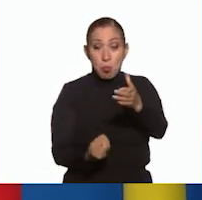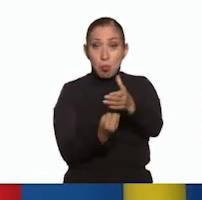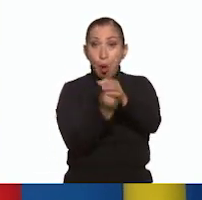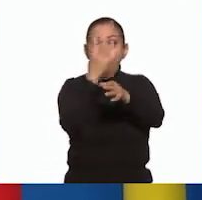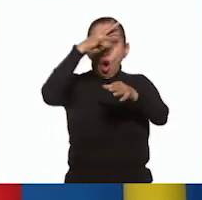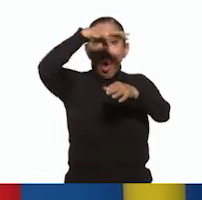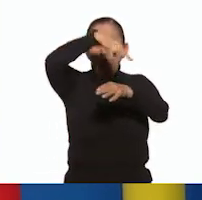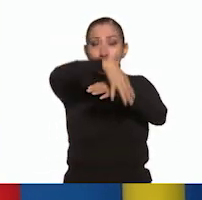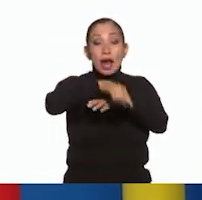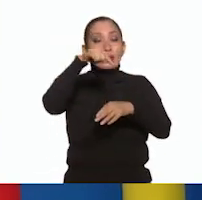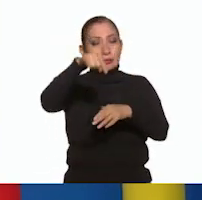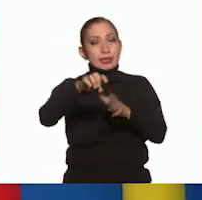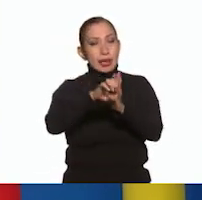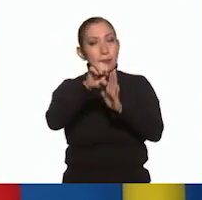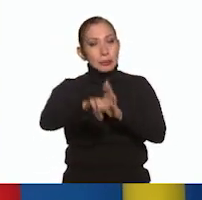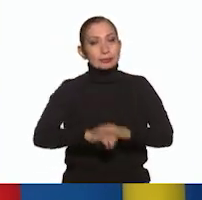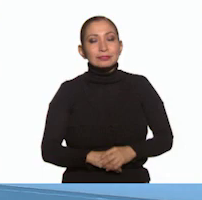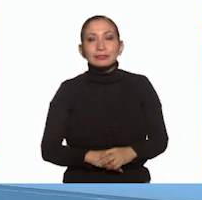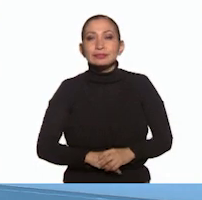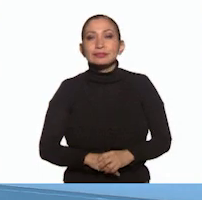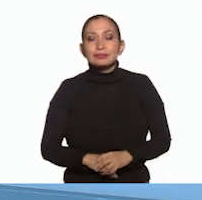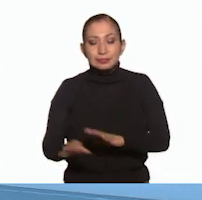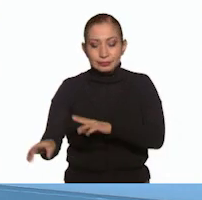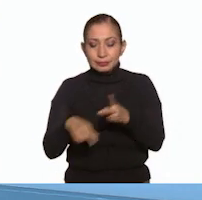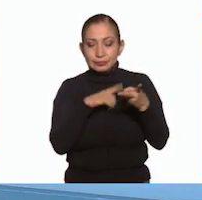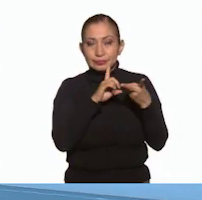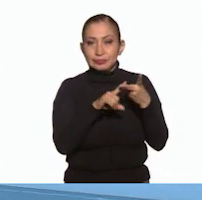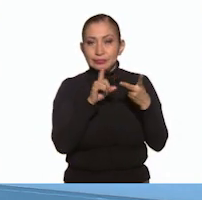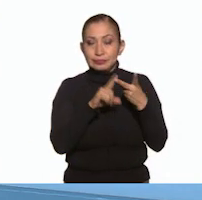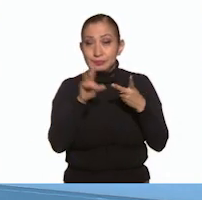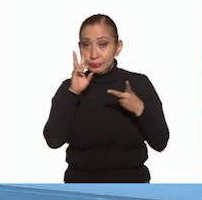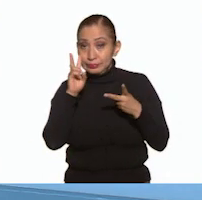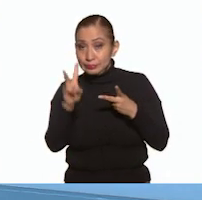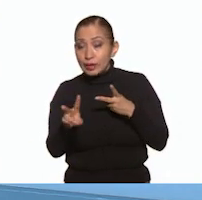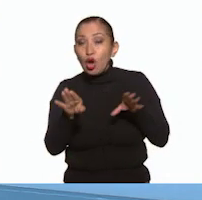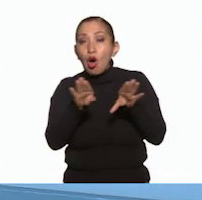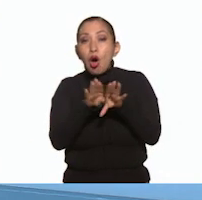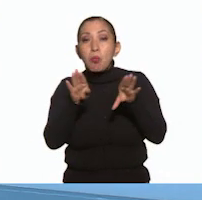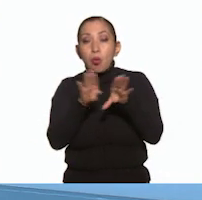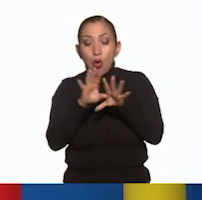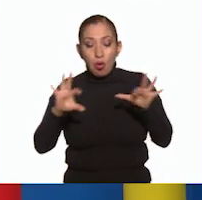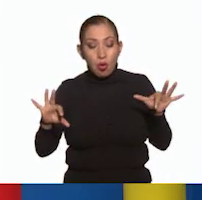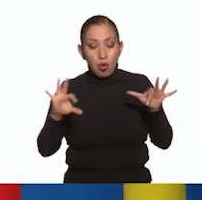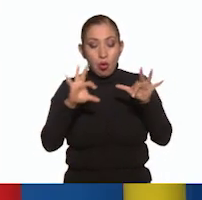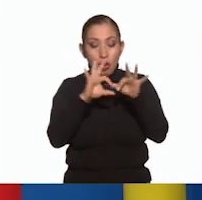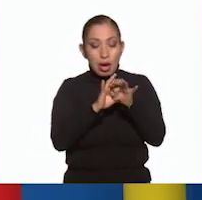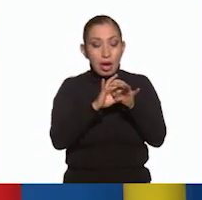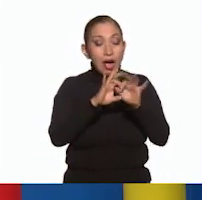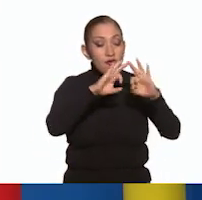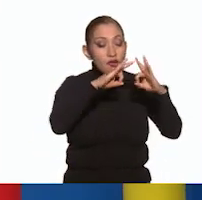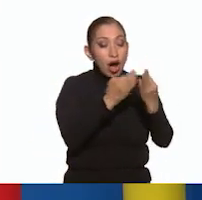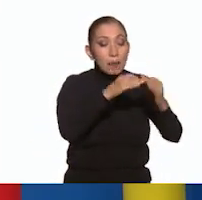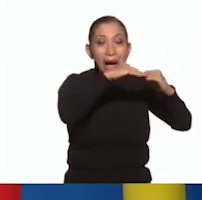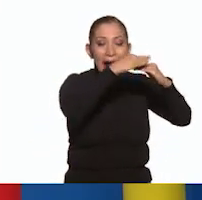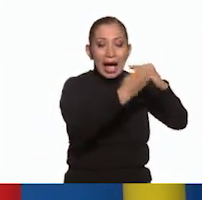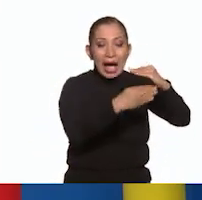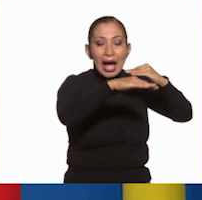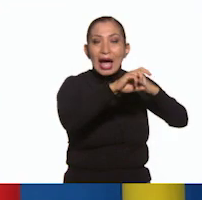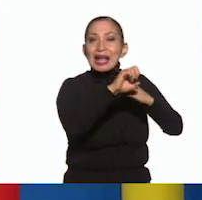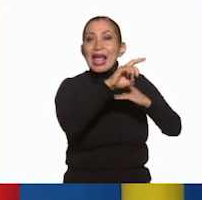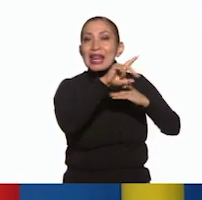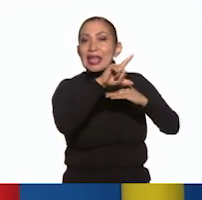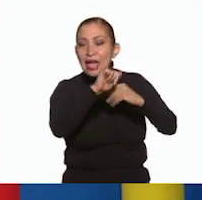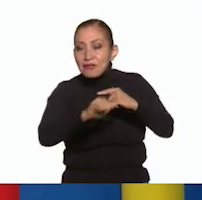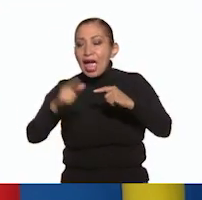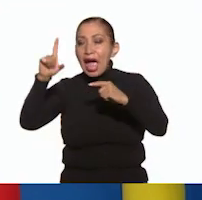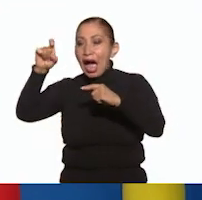volcánica son una muestra de esto. En segundo lugar, vimos cómo las relaciones entre las formas del relieve, la